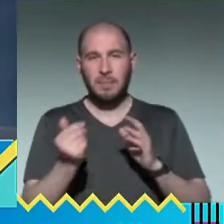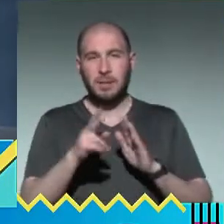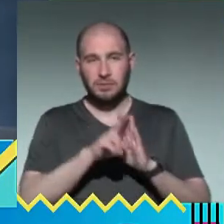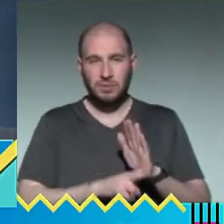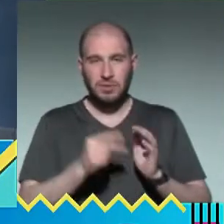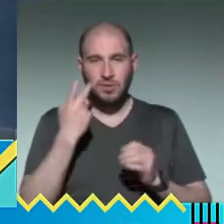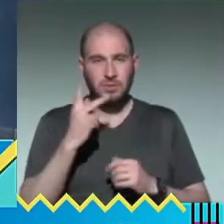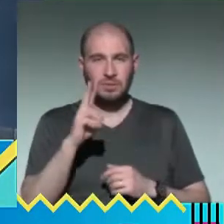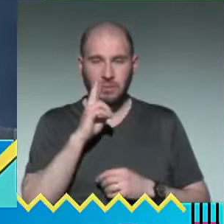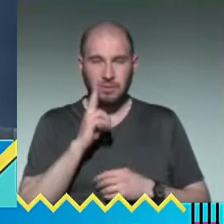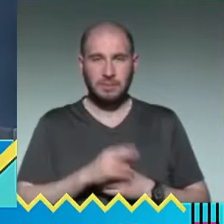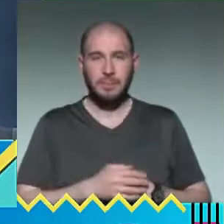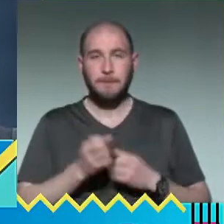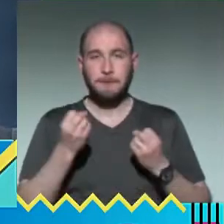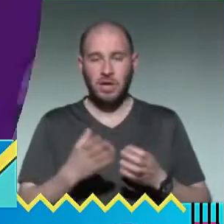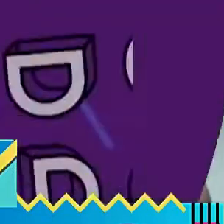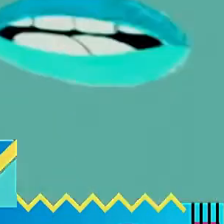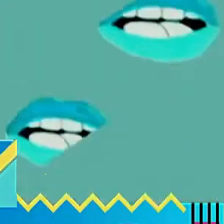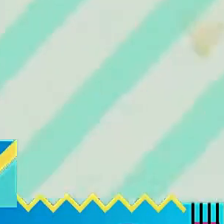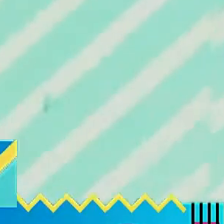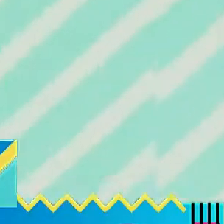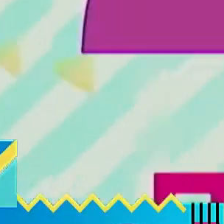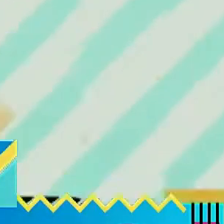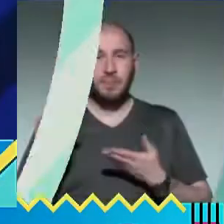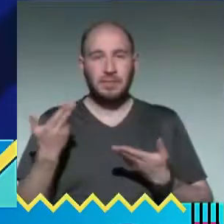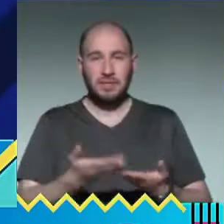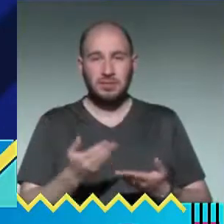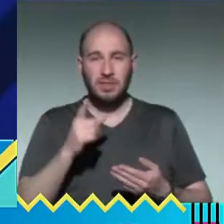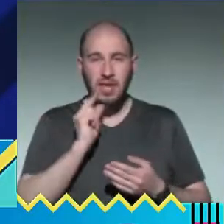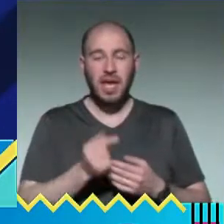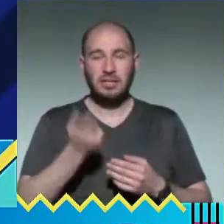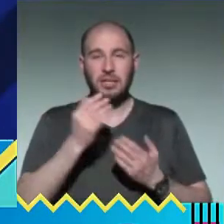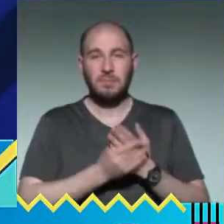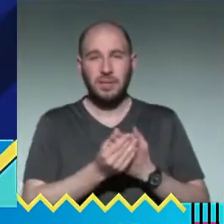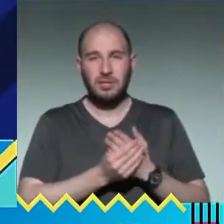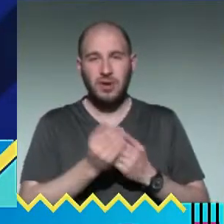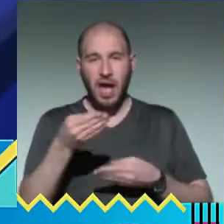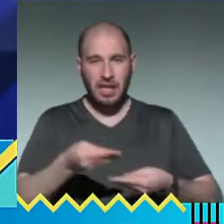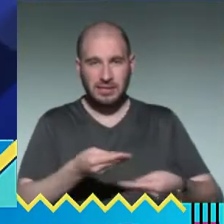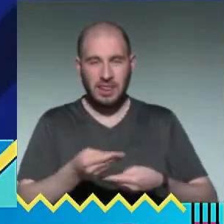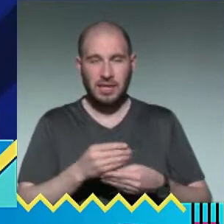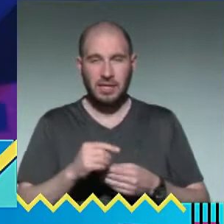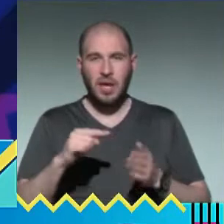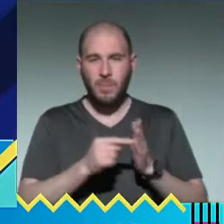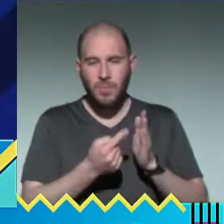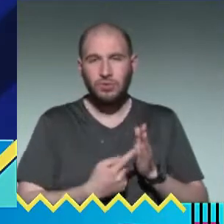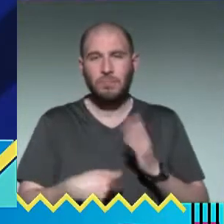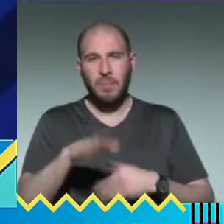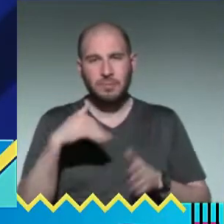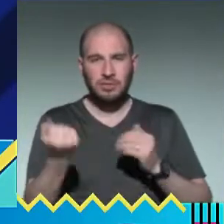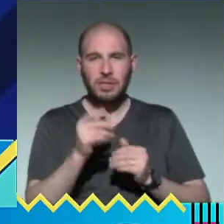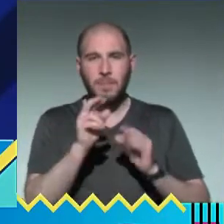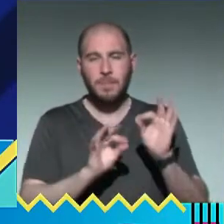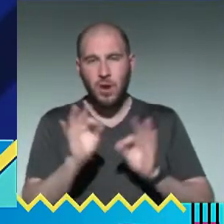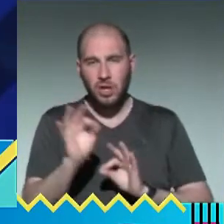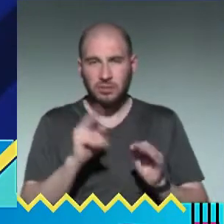presupuesto 2019, porque dentro de la presentación que realizó en el día de ayer el ministro de Hacienda, los puntos más importantes del